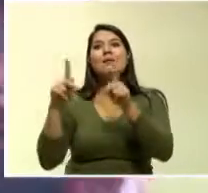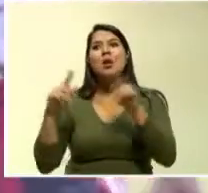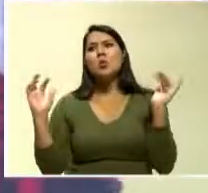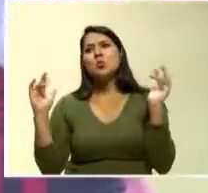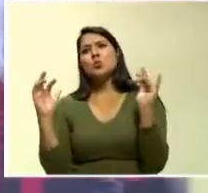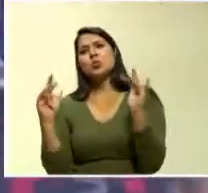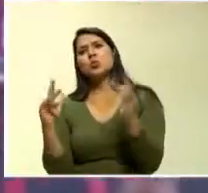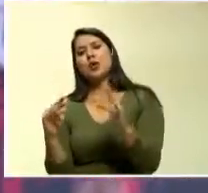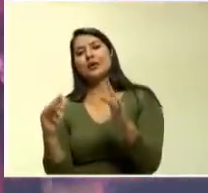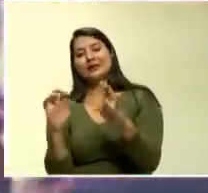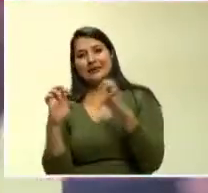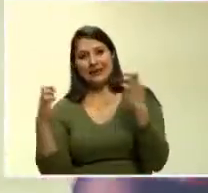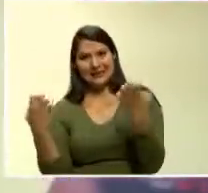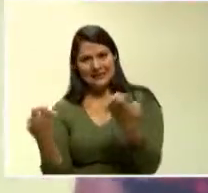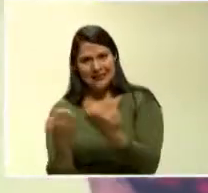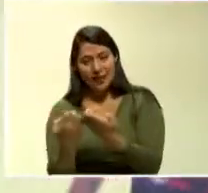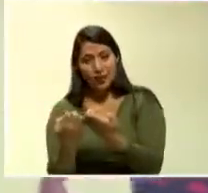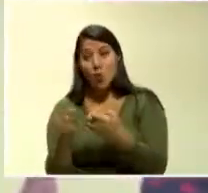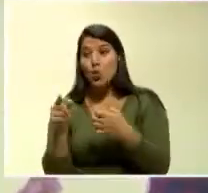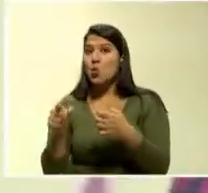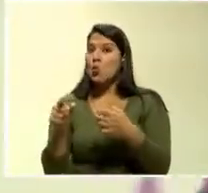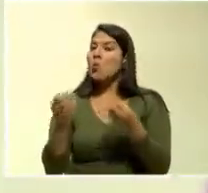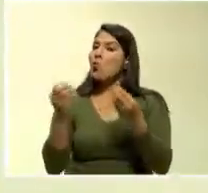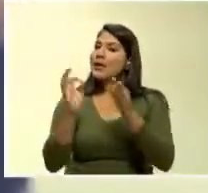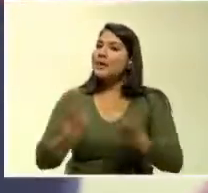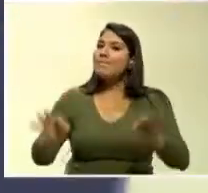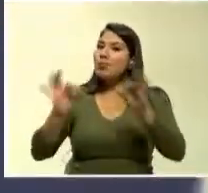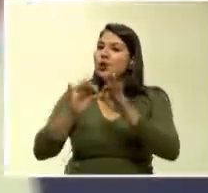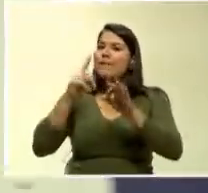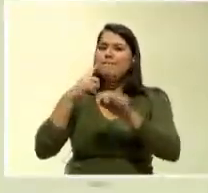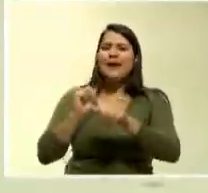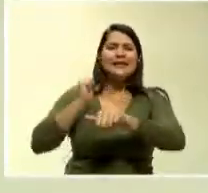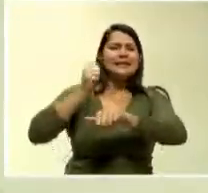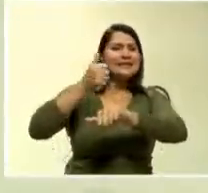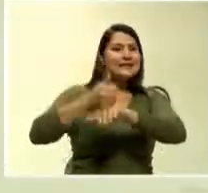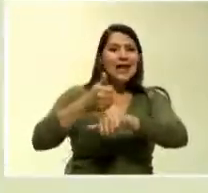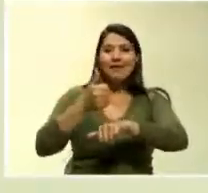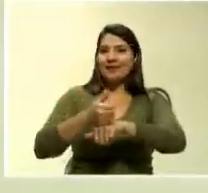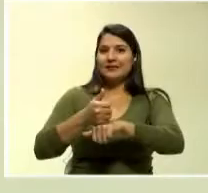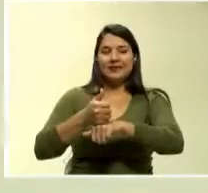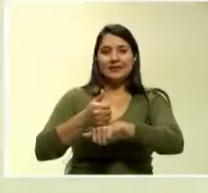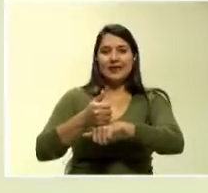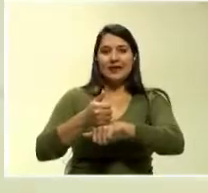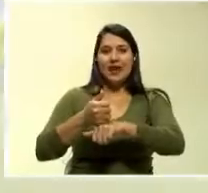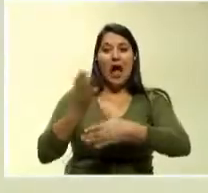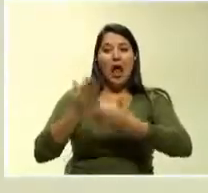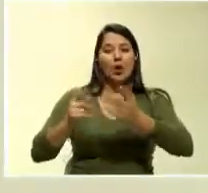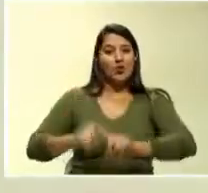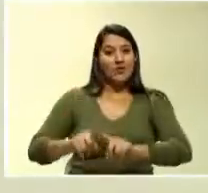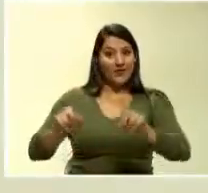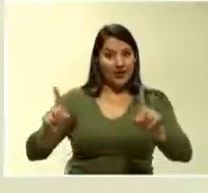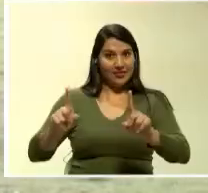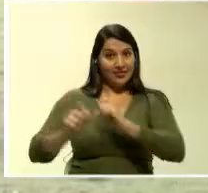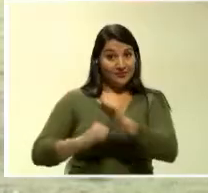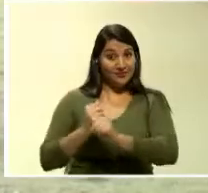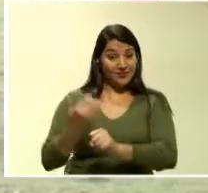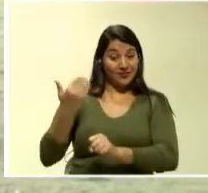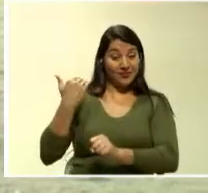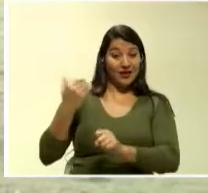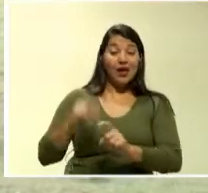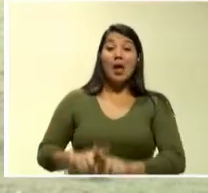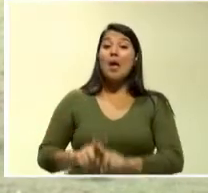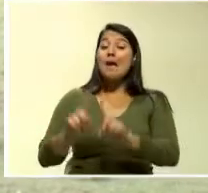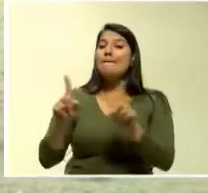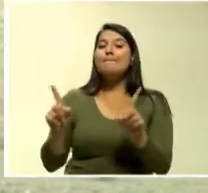llenando el Morera Soto fueron determinantes para marcar una hoja de ruta el año anterior. Sin embargo, el envión que